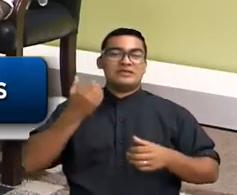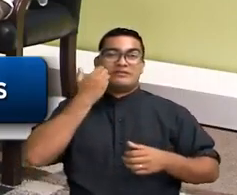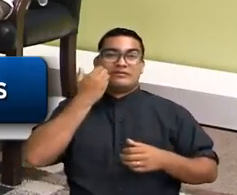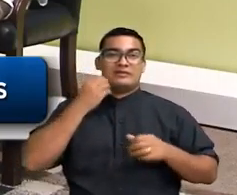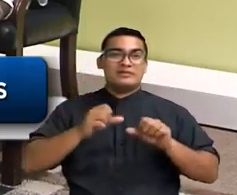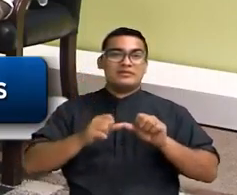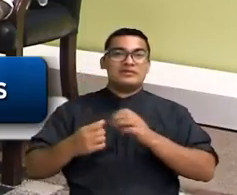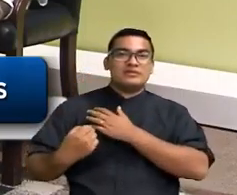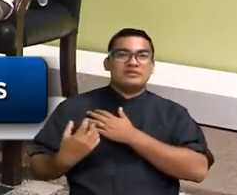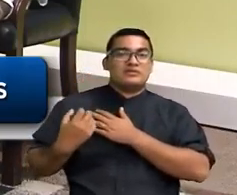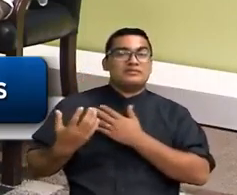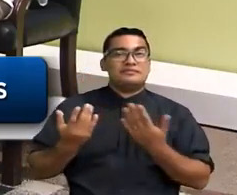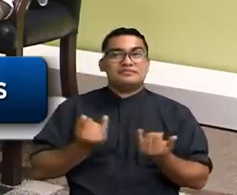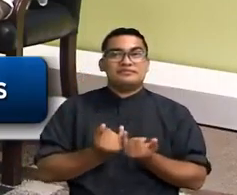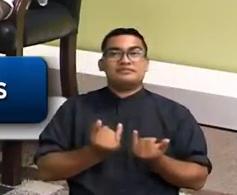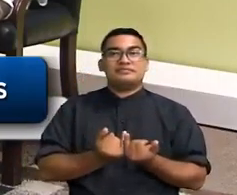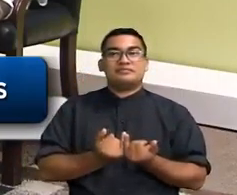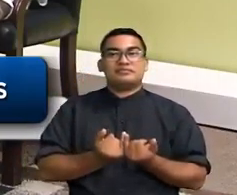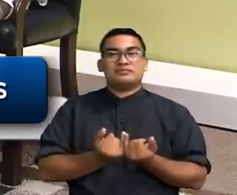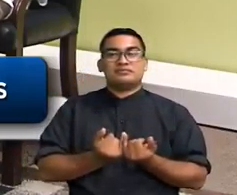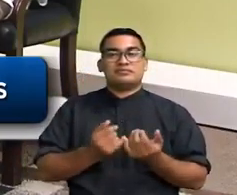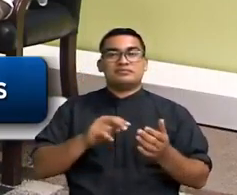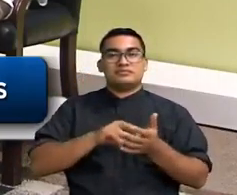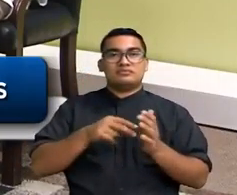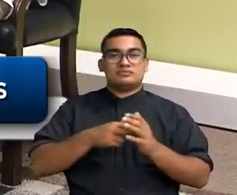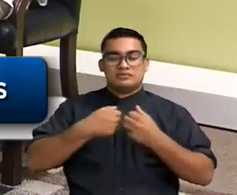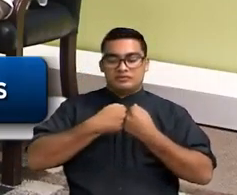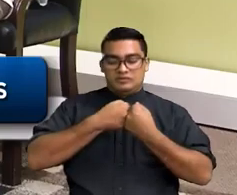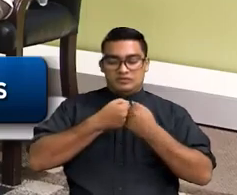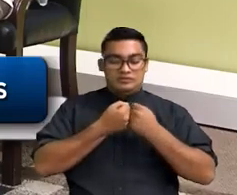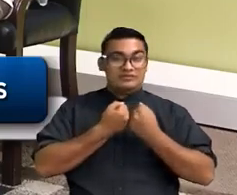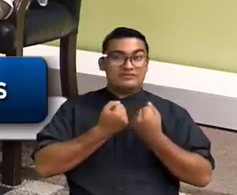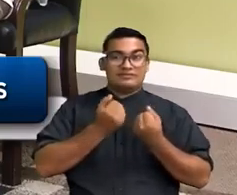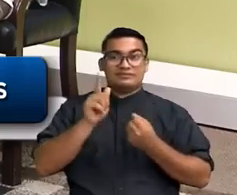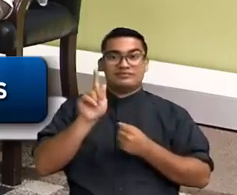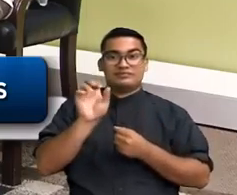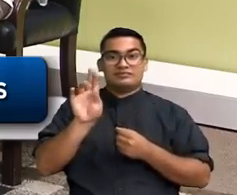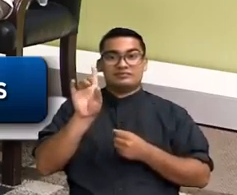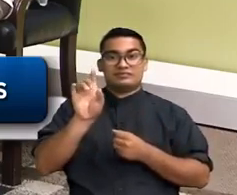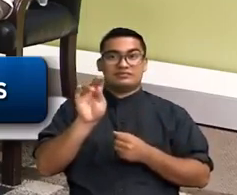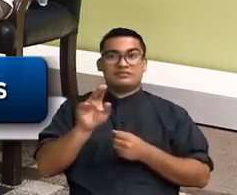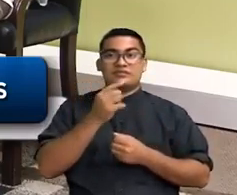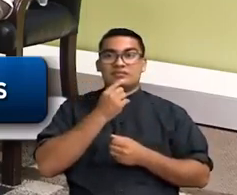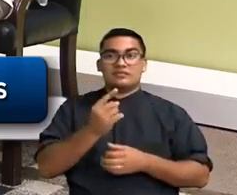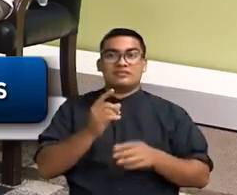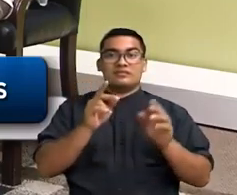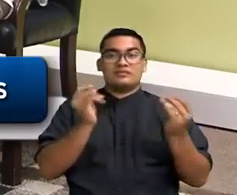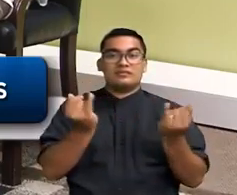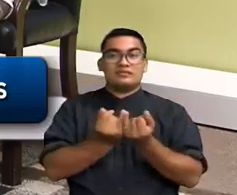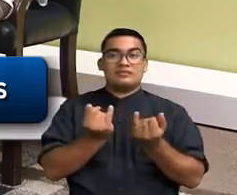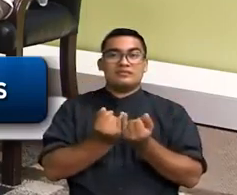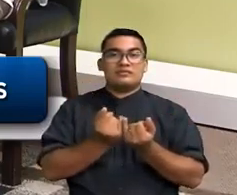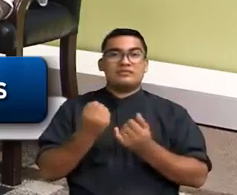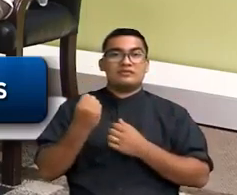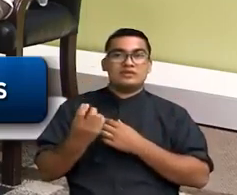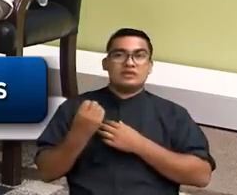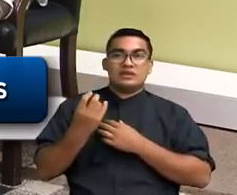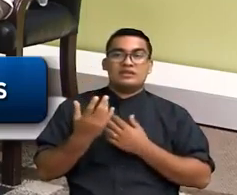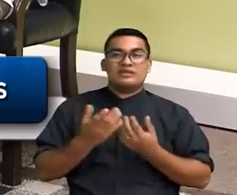Y entonces, al estar roto este tendón, el paciente deja de funcionar porque le duele,